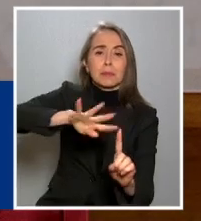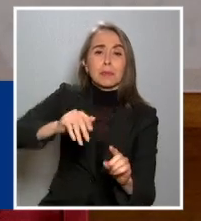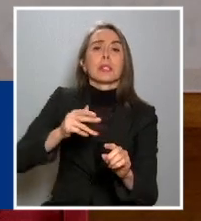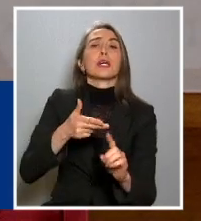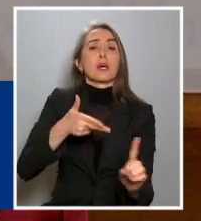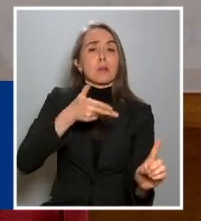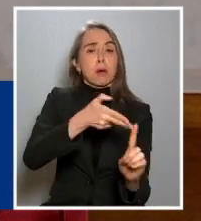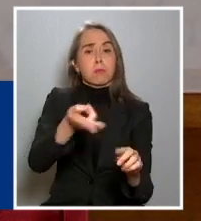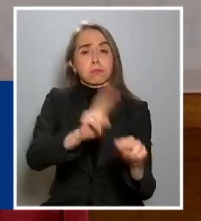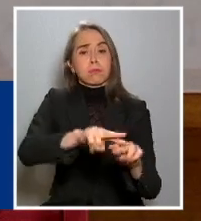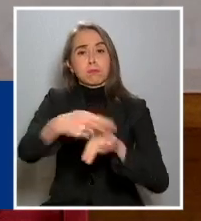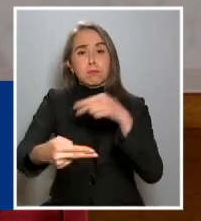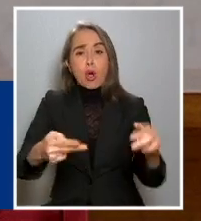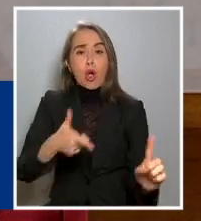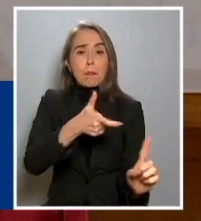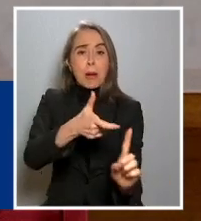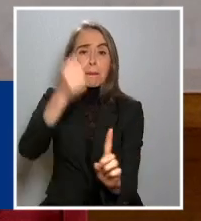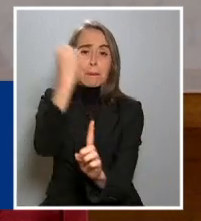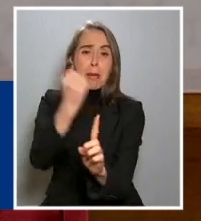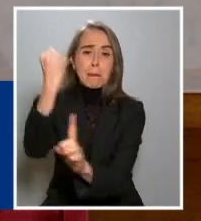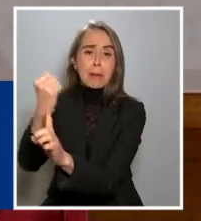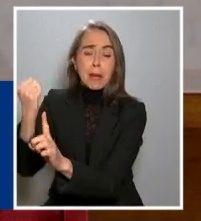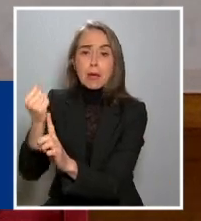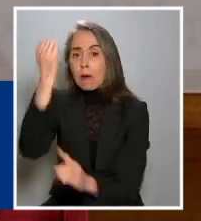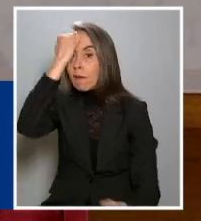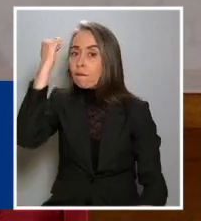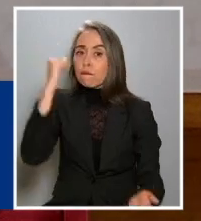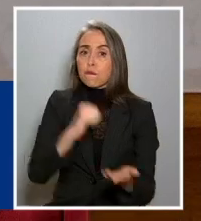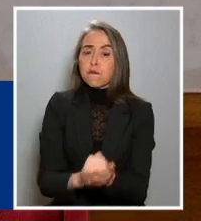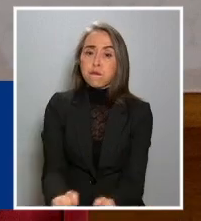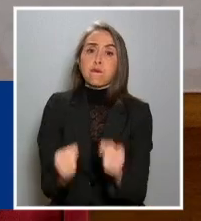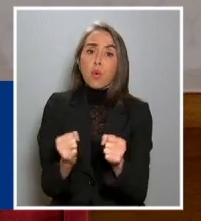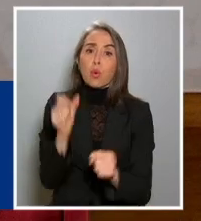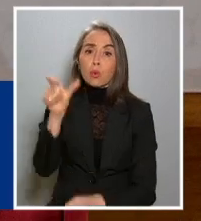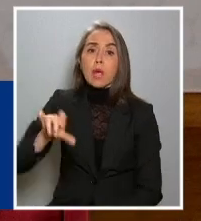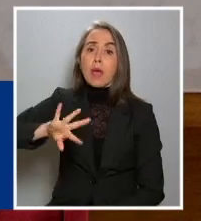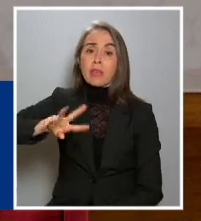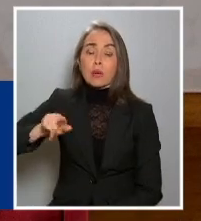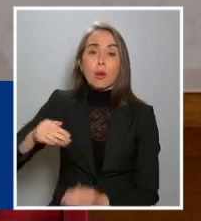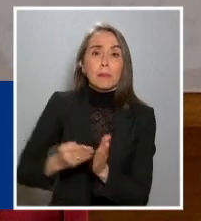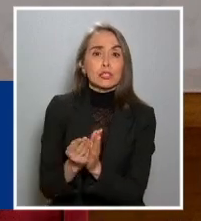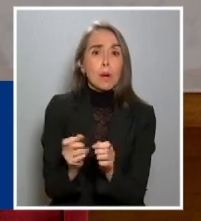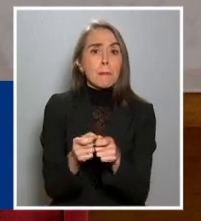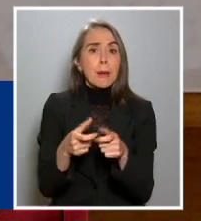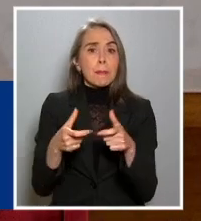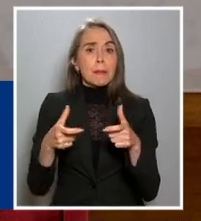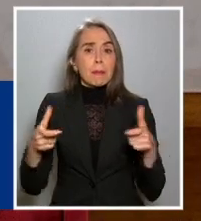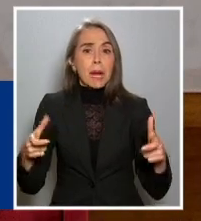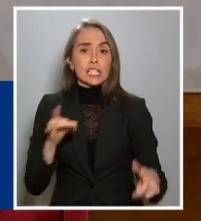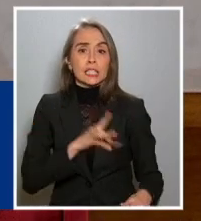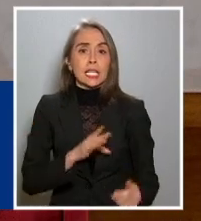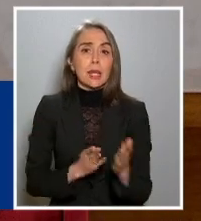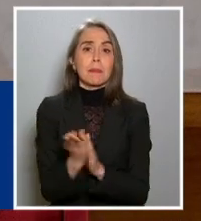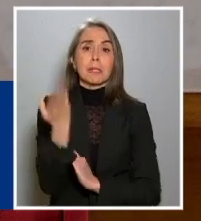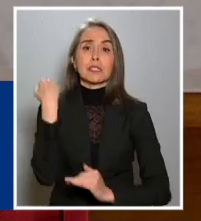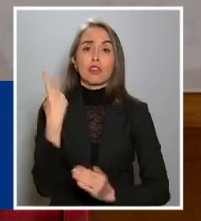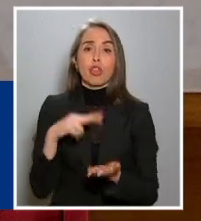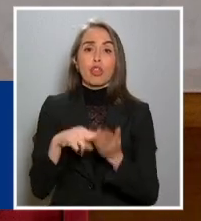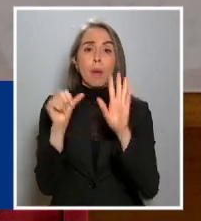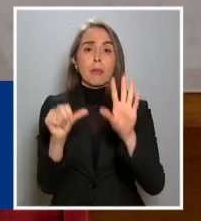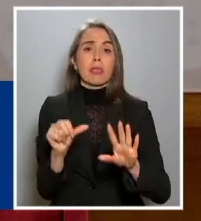Los homicidios son la expresión más brutal de la delincuencia y comenzaron a aumentar en nuestro país a partir de